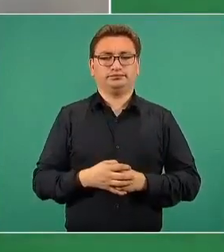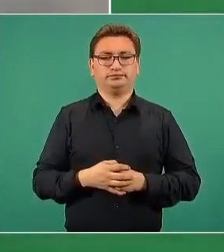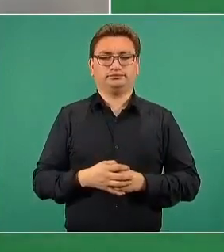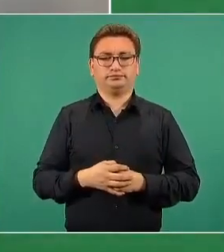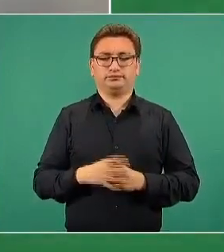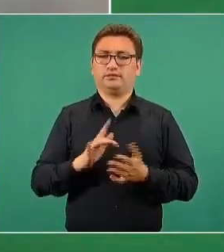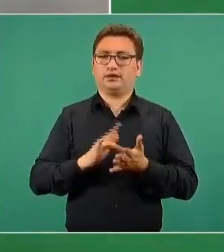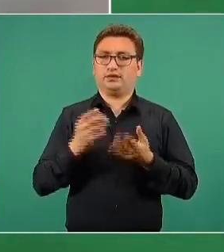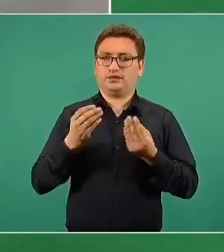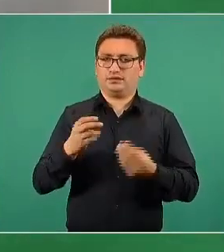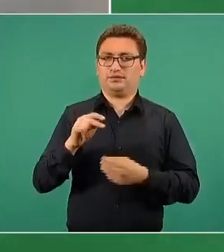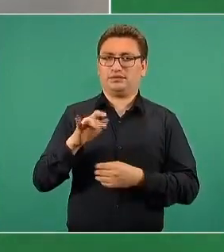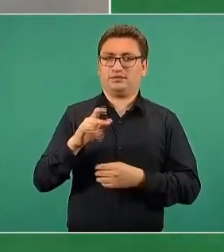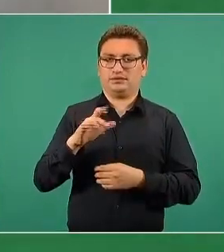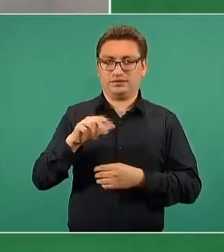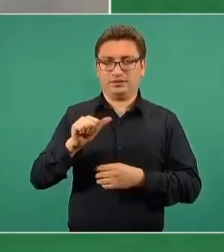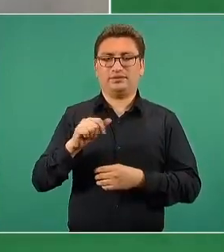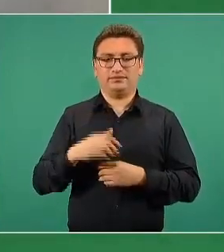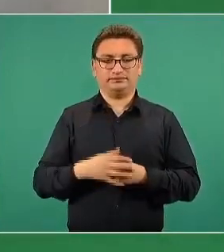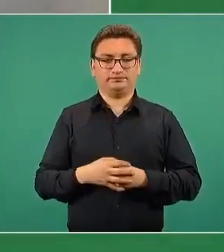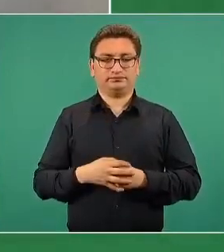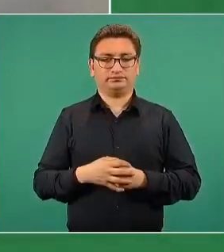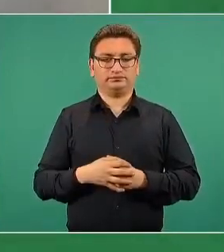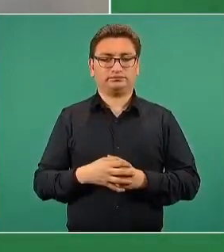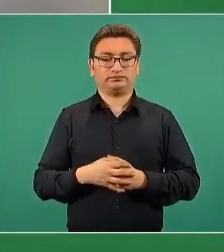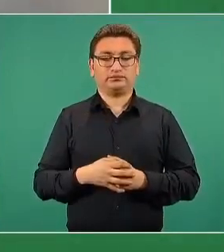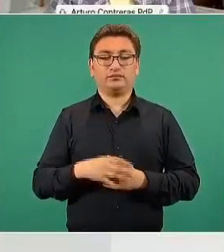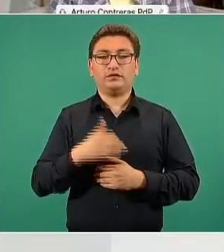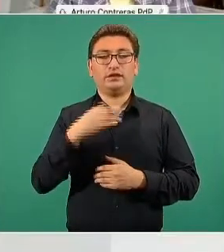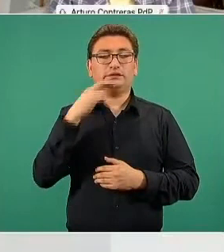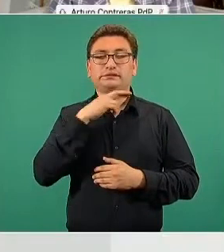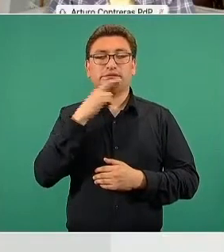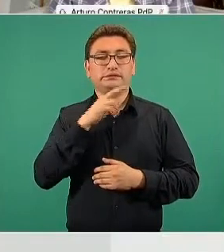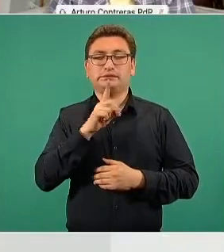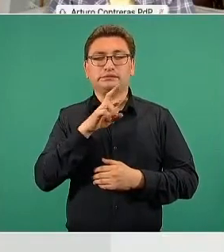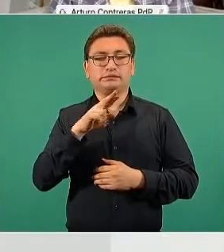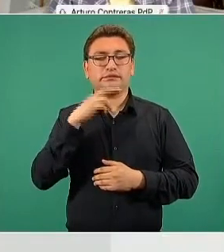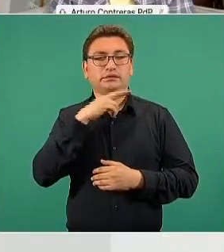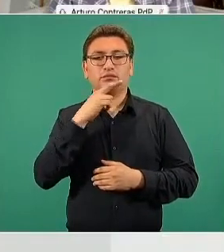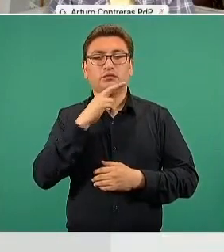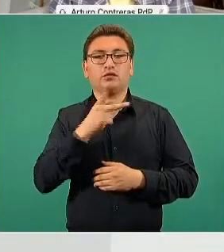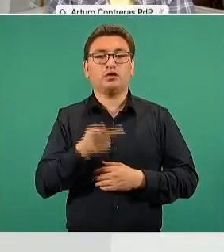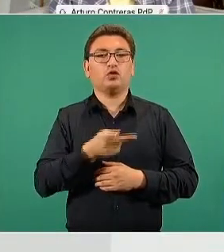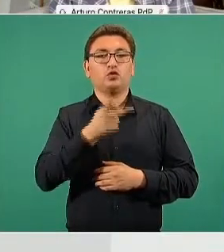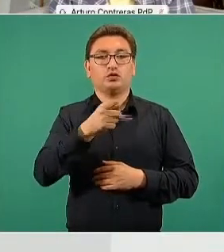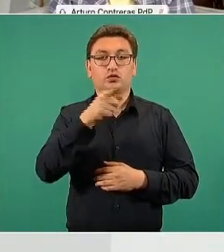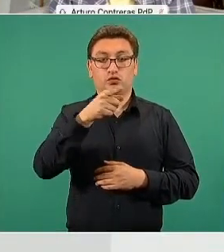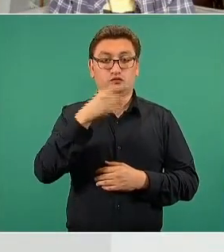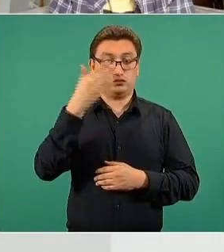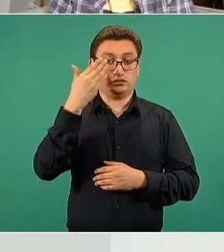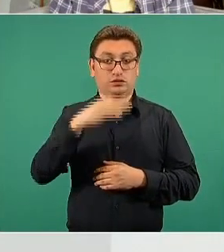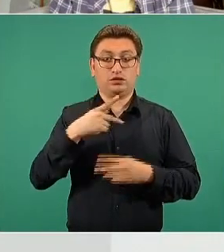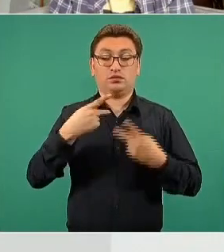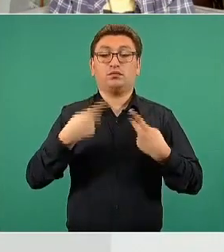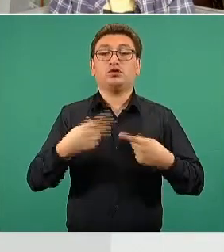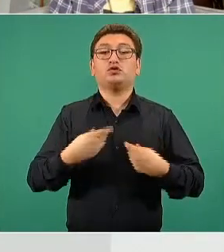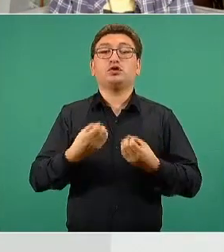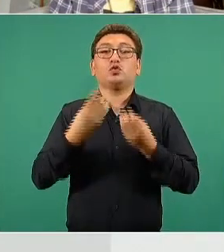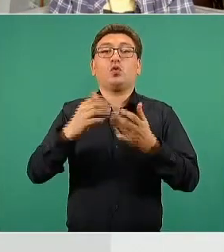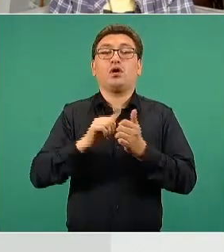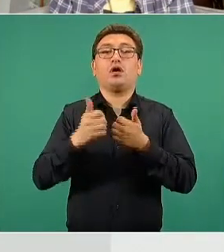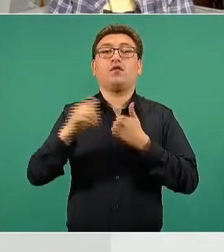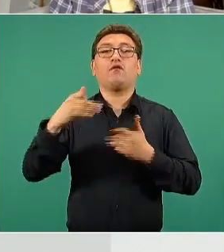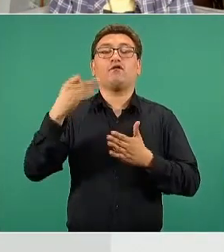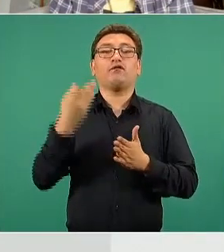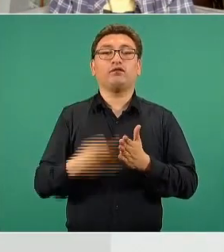Natalia. Muchísimas gracias por tus... Perdón, doctor, rapidísimo, nada más quiero preguntarle si tiene el número de rezagados, de adultos mayores